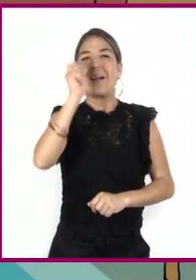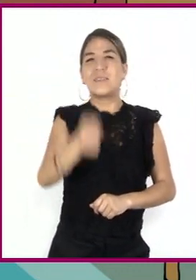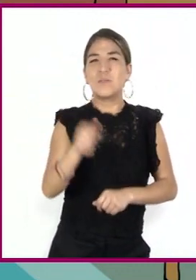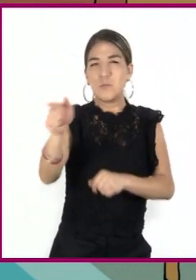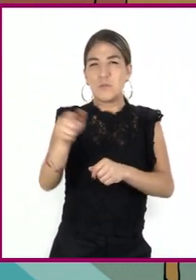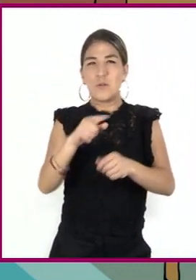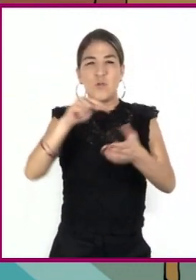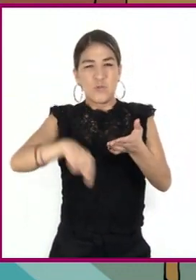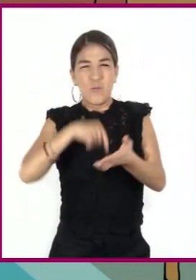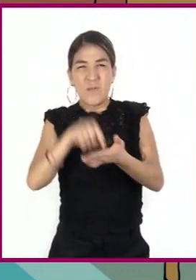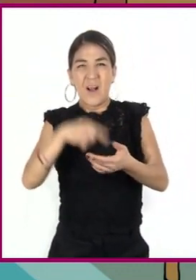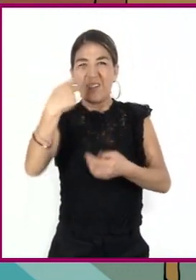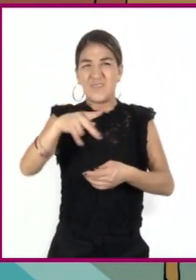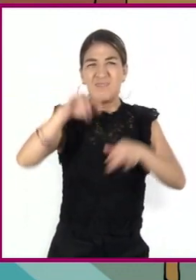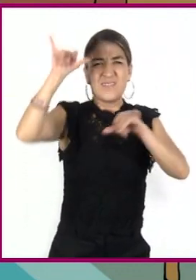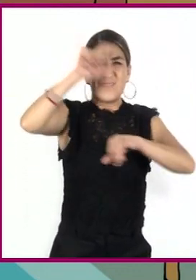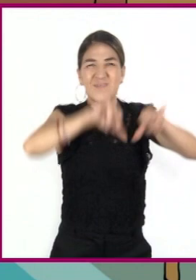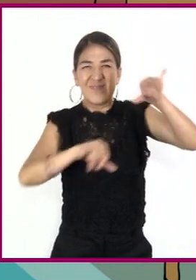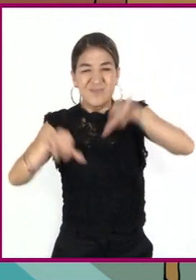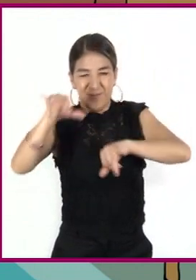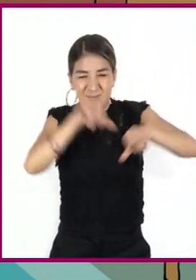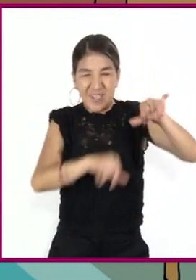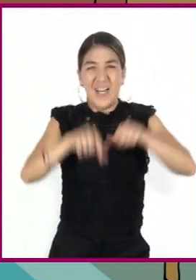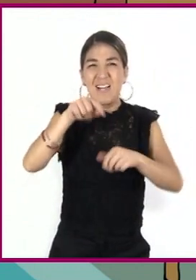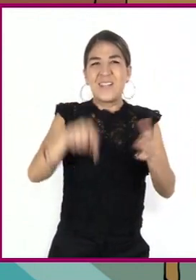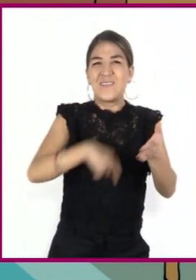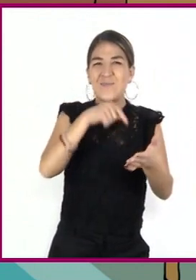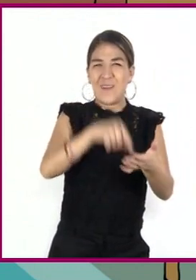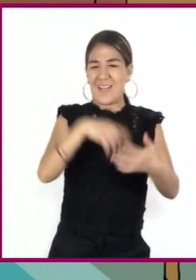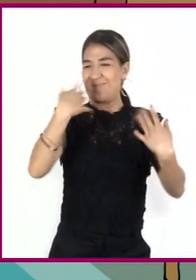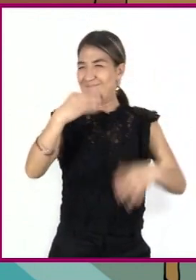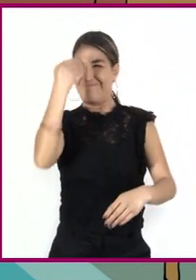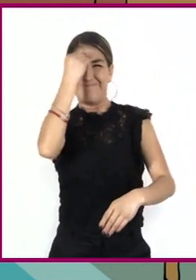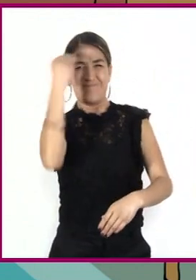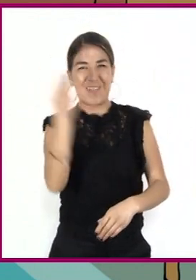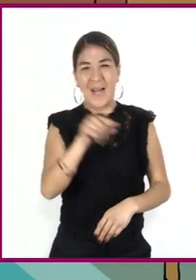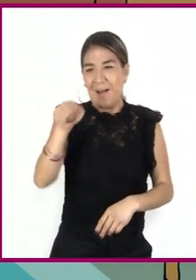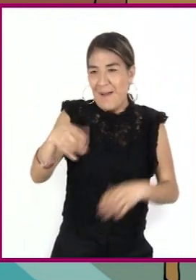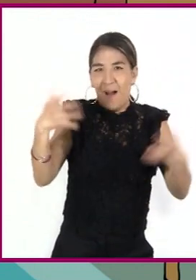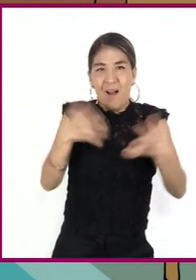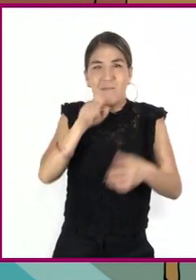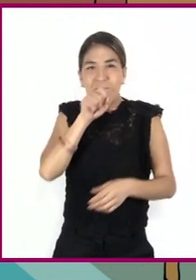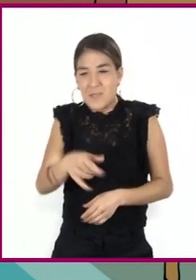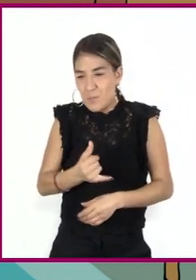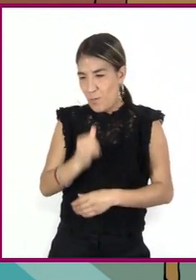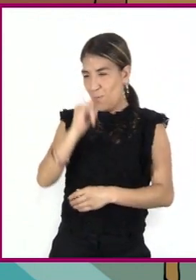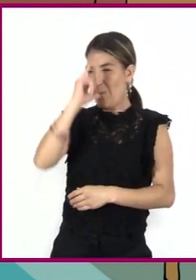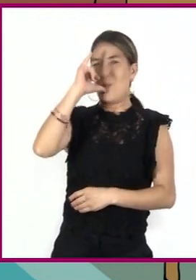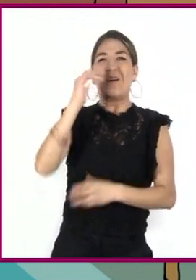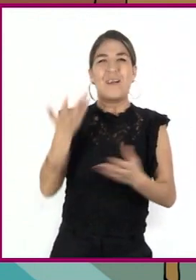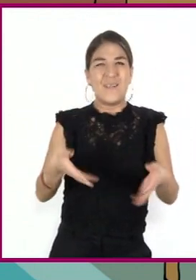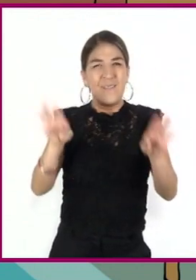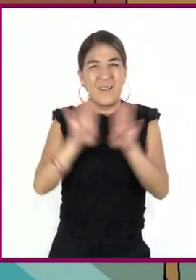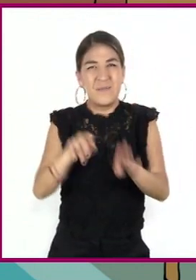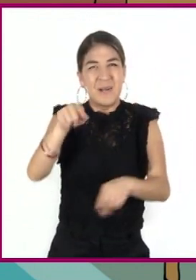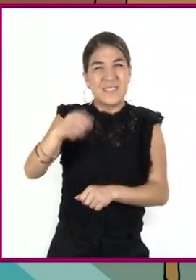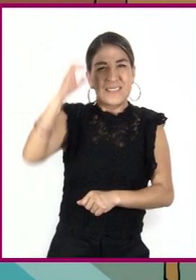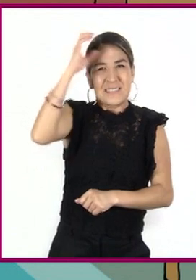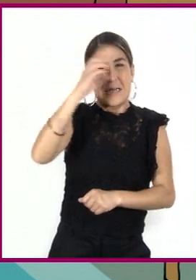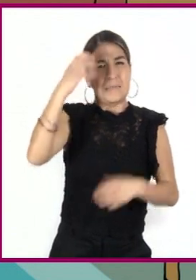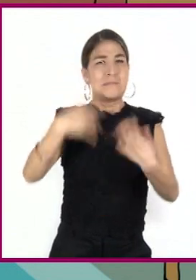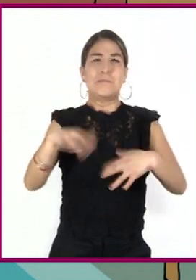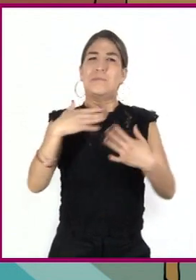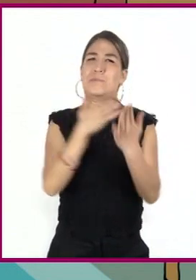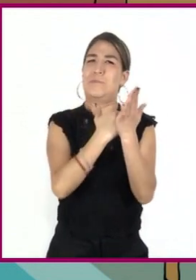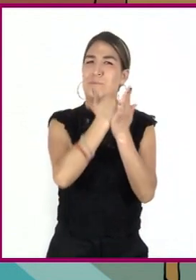misterioso laboratorio realizaba experimentos estrafalarios que él mismo ingería, llevando la ciencia pero hasta un